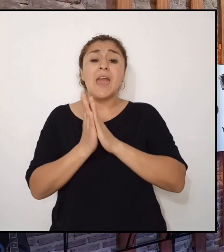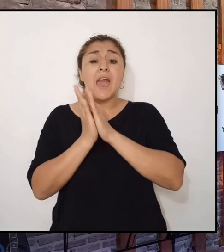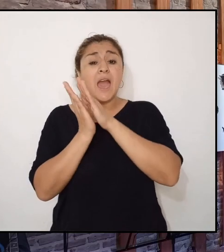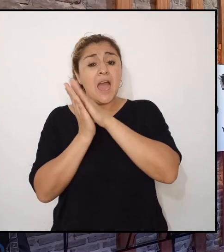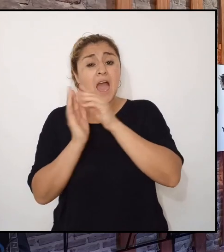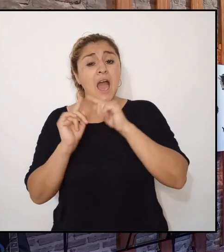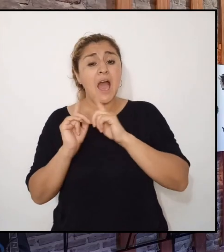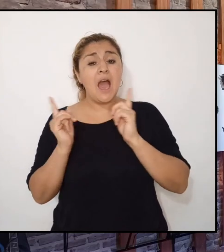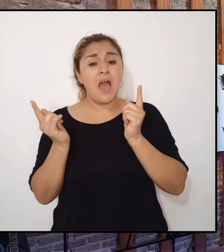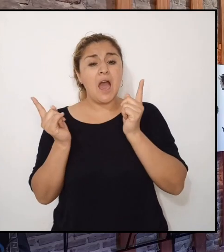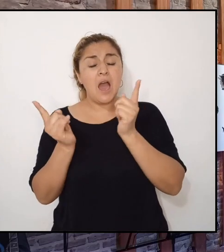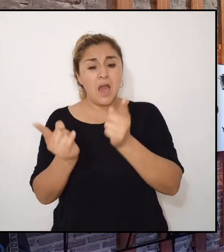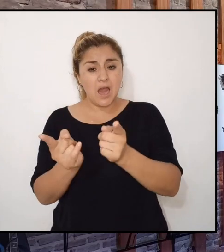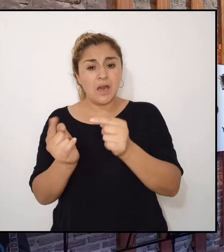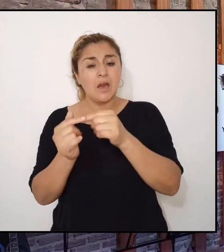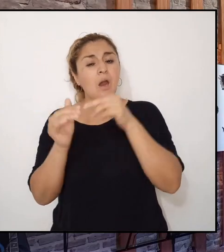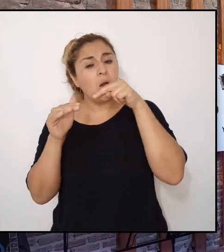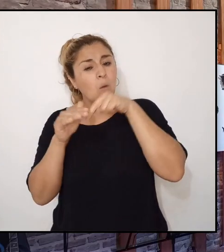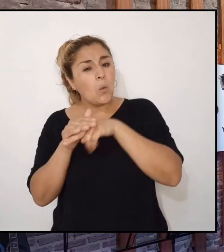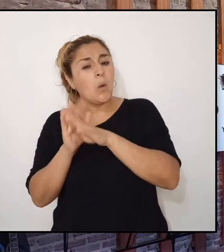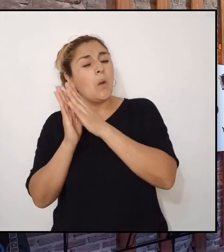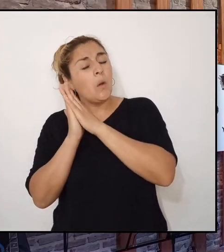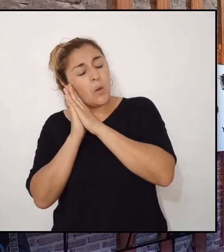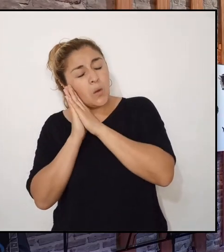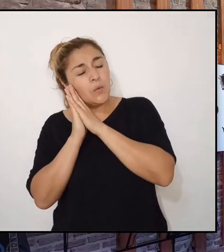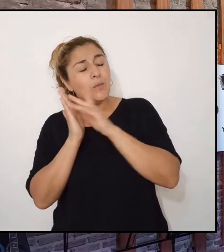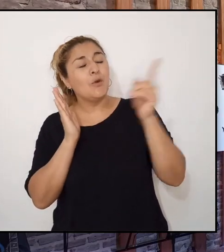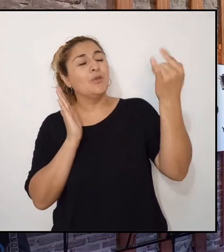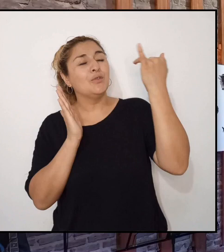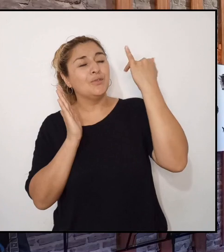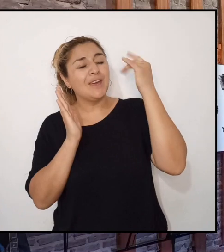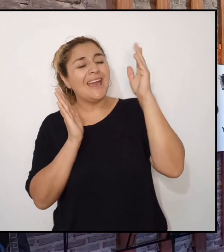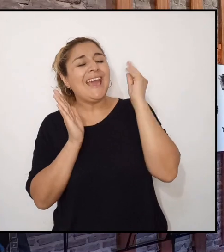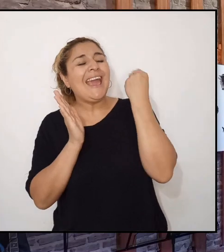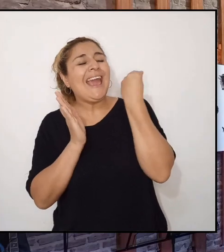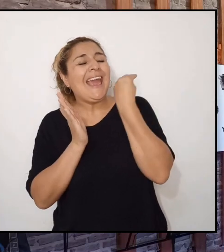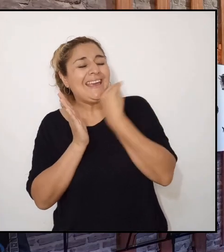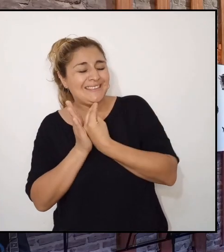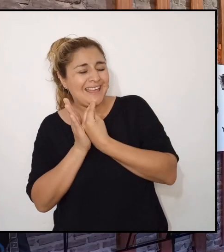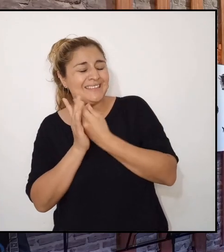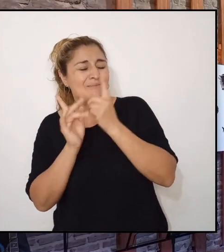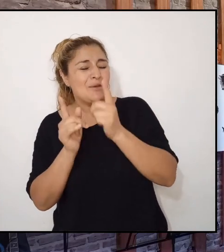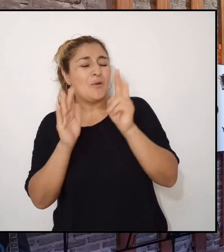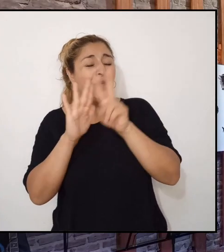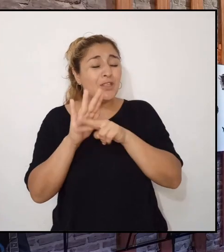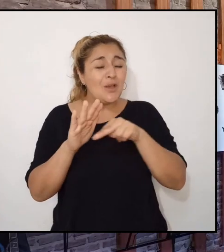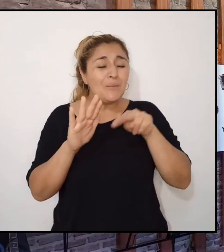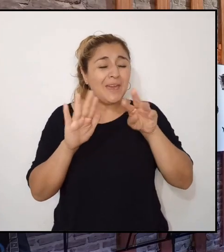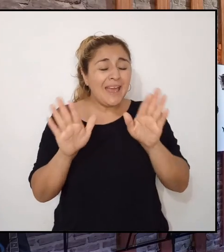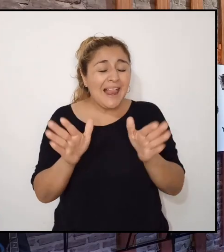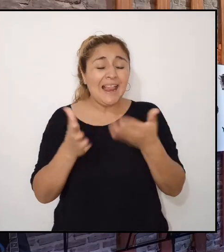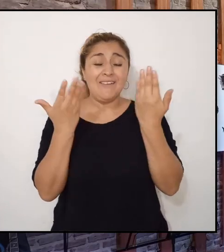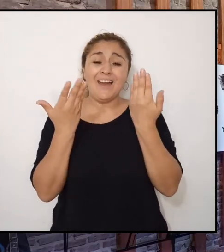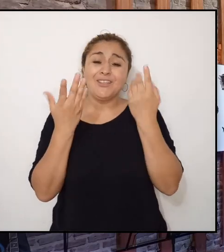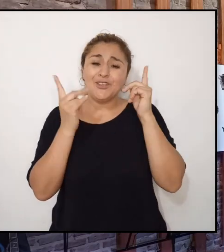Tal conocimiento, dice el salmista, es demasiado maravilloso. Te alabaré.